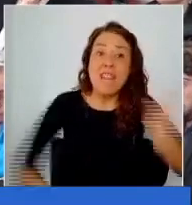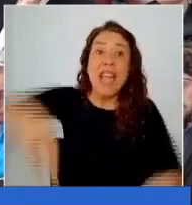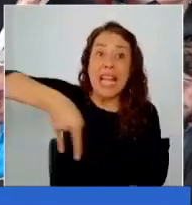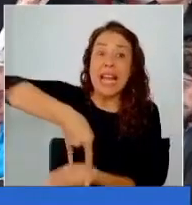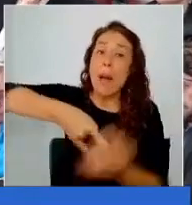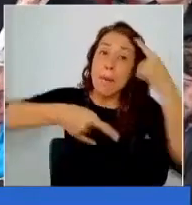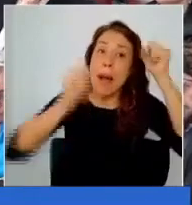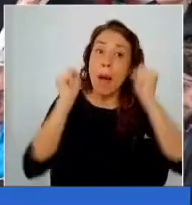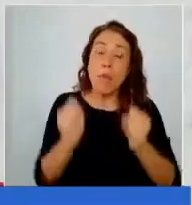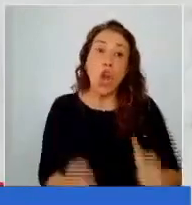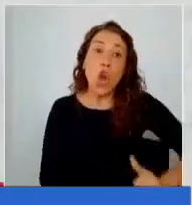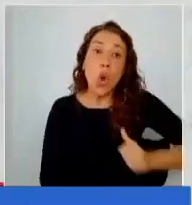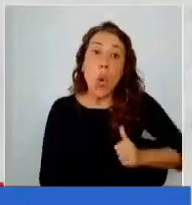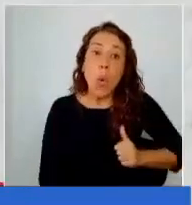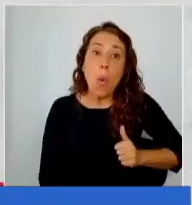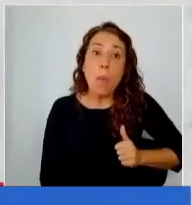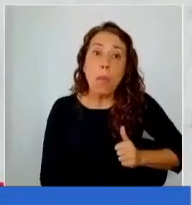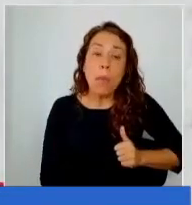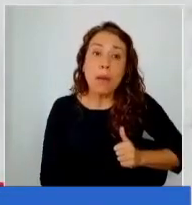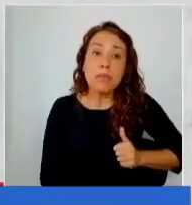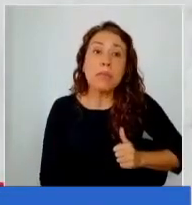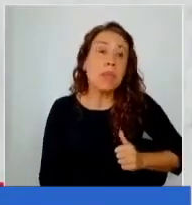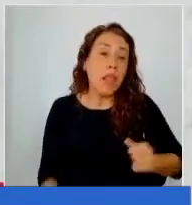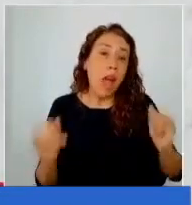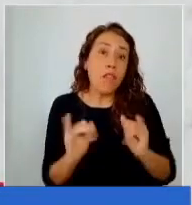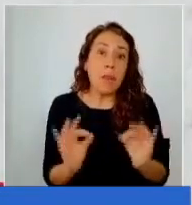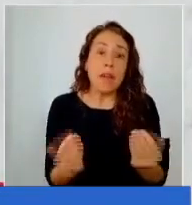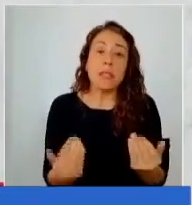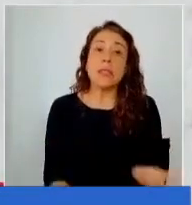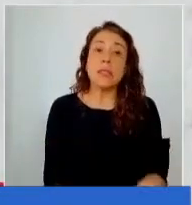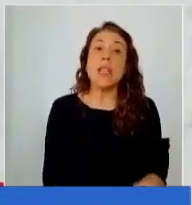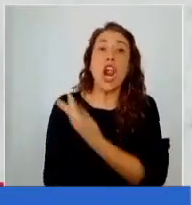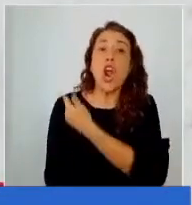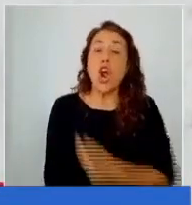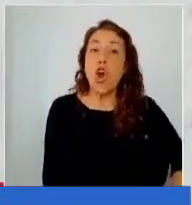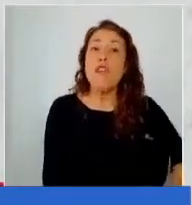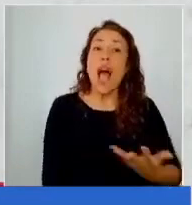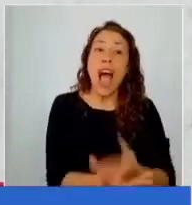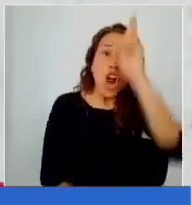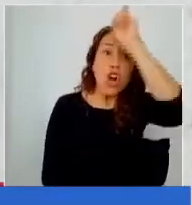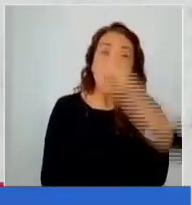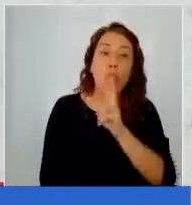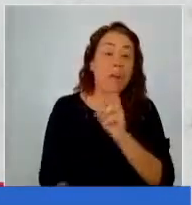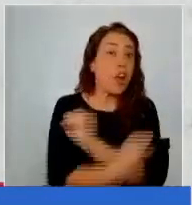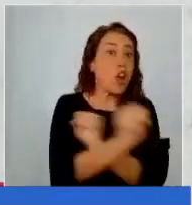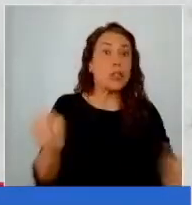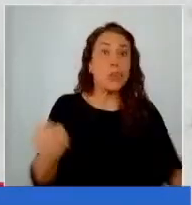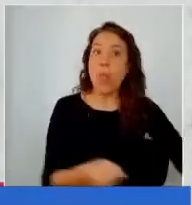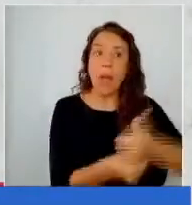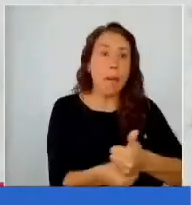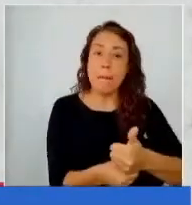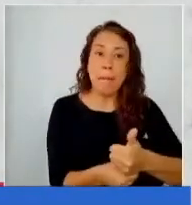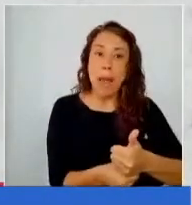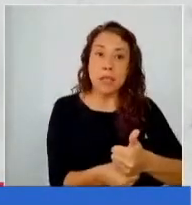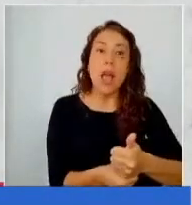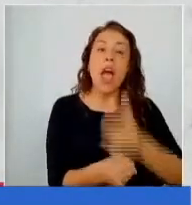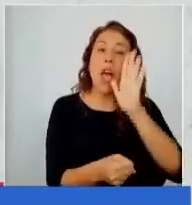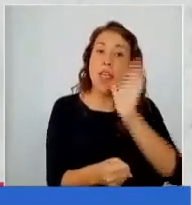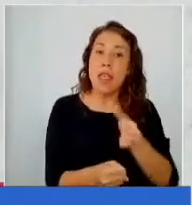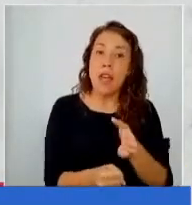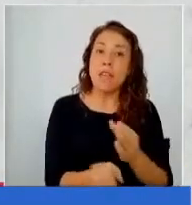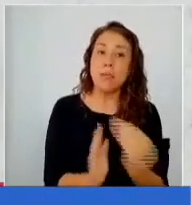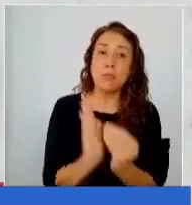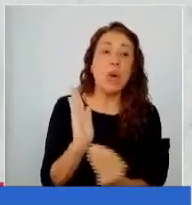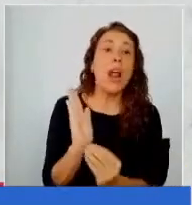con los términos adecuados y el gobierno tiene un rol insustituible en incorporar las urgencias